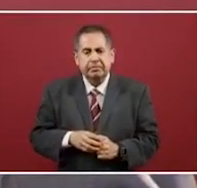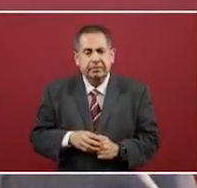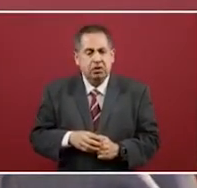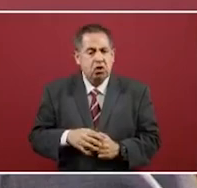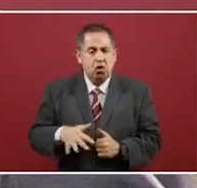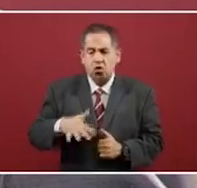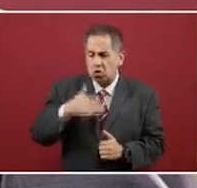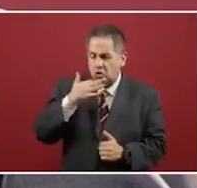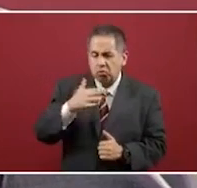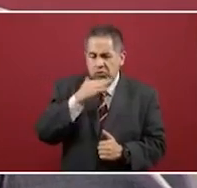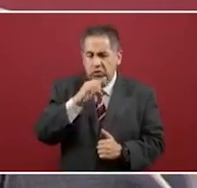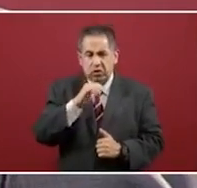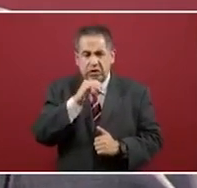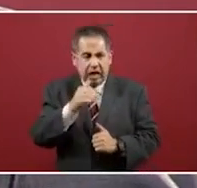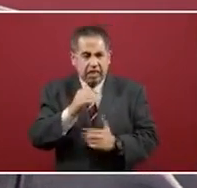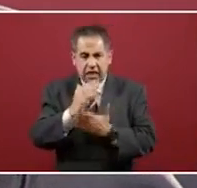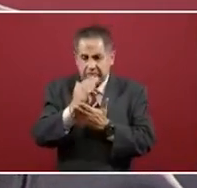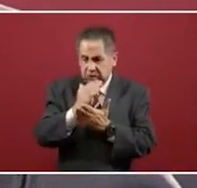corrupción,